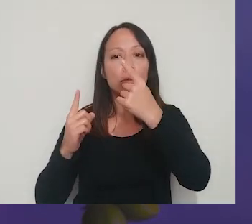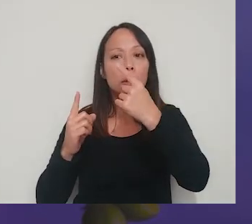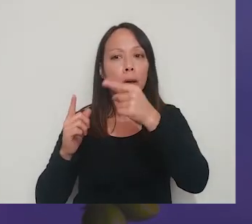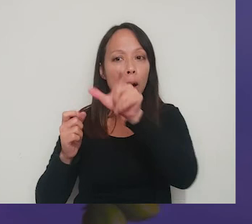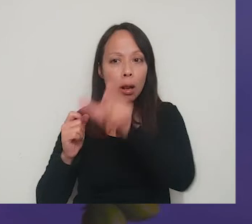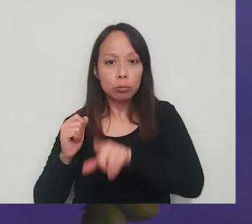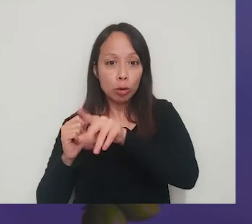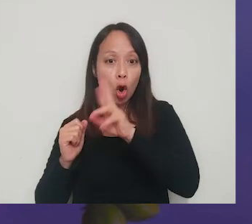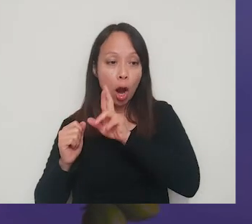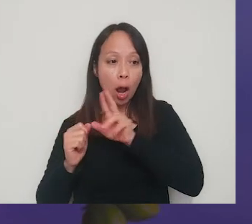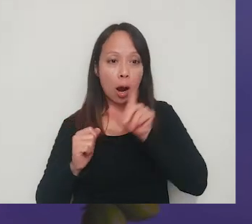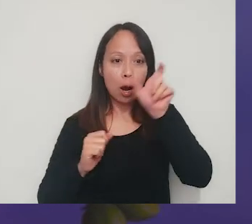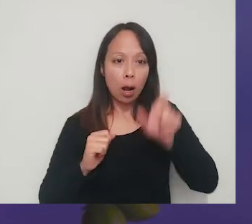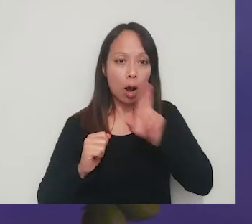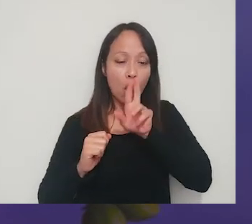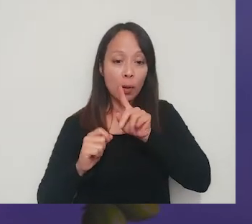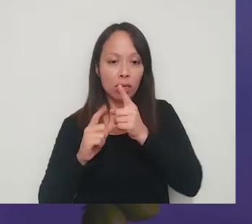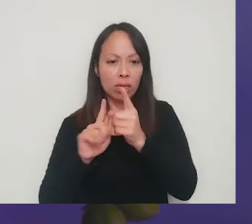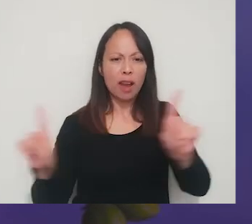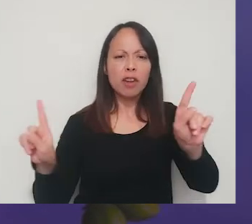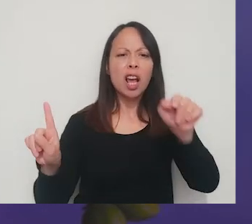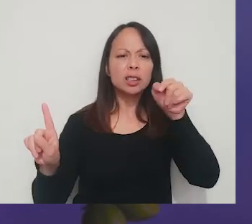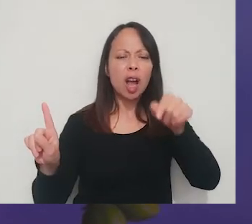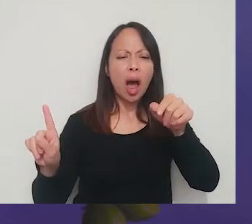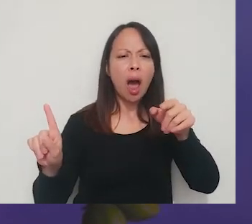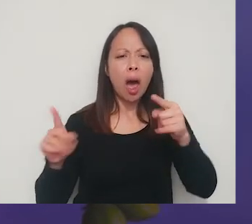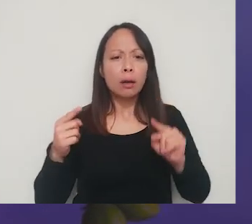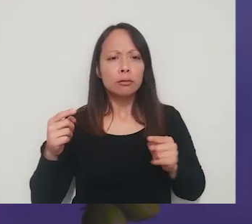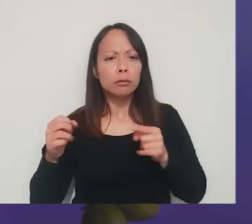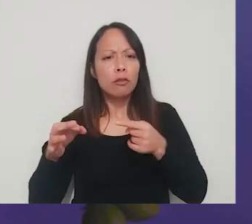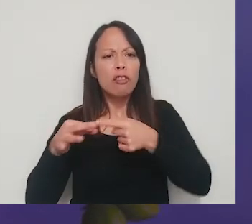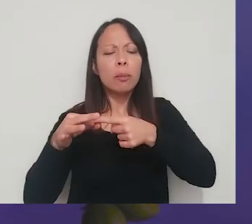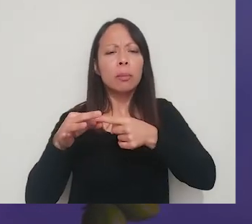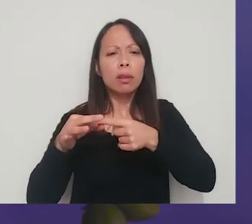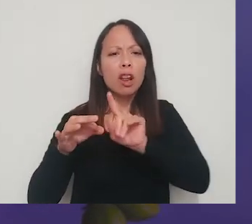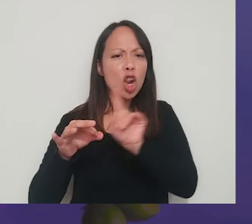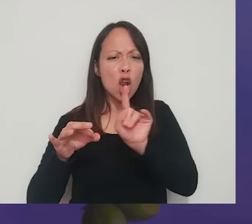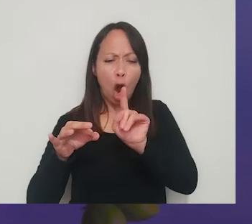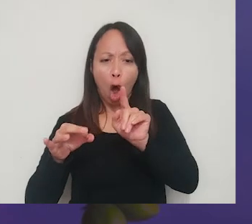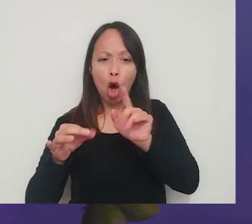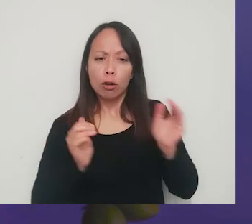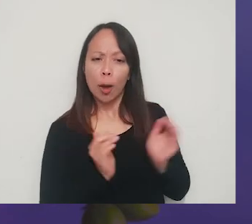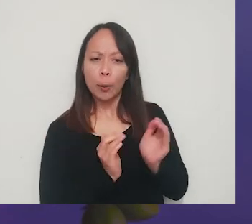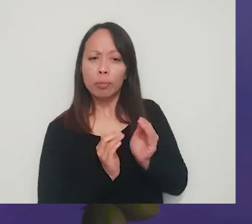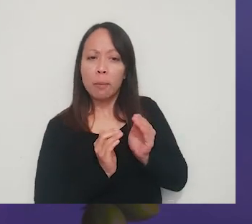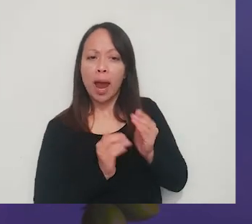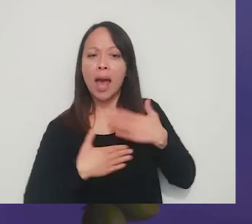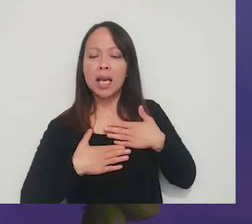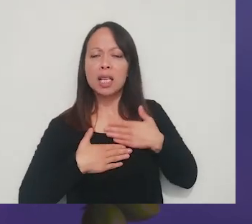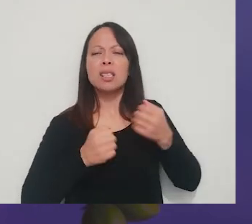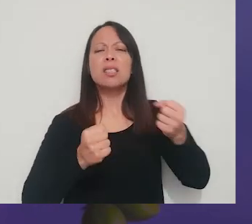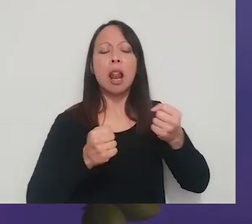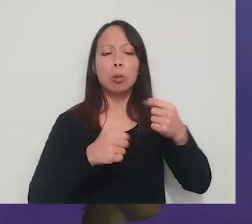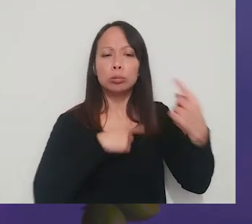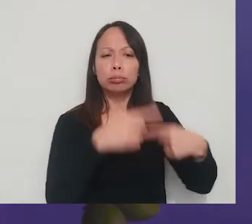son distintas. El caso que llegó a la Corte tiene que ver con un tema de fertilidad. Y acá está en juego la salud de la descendencia. Se trata de la